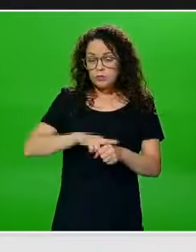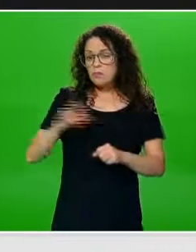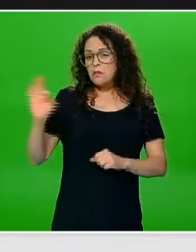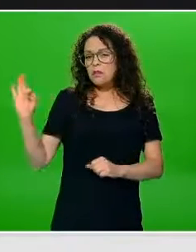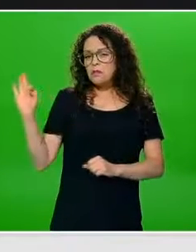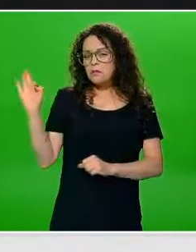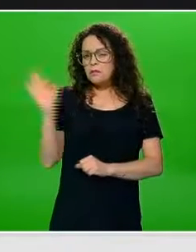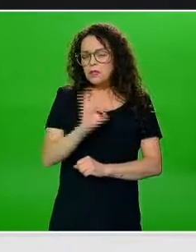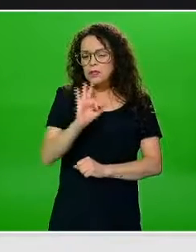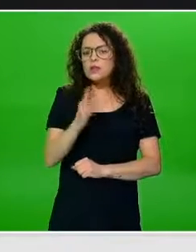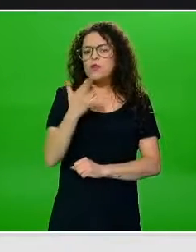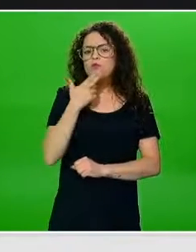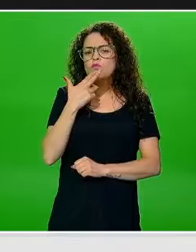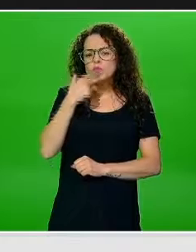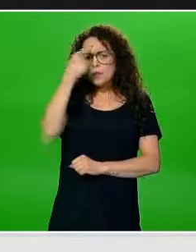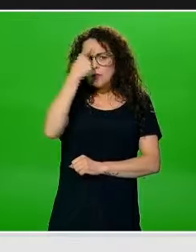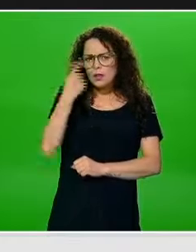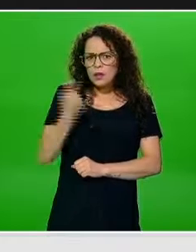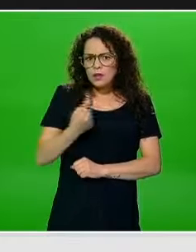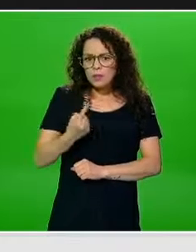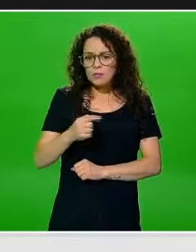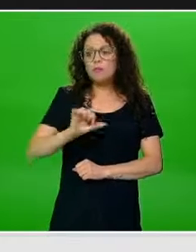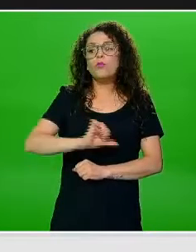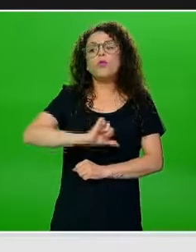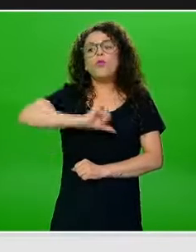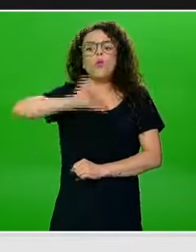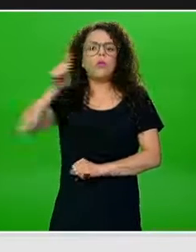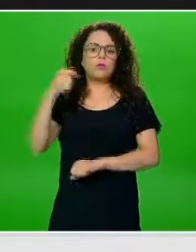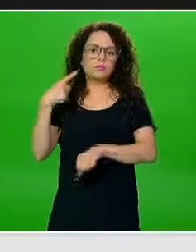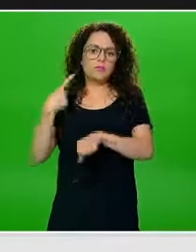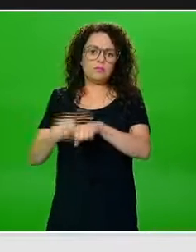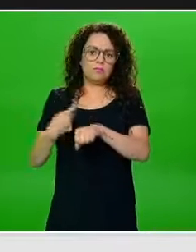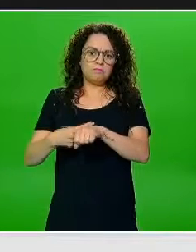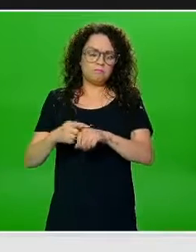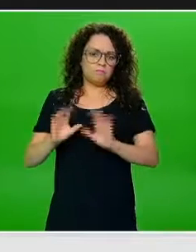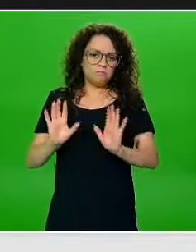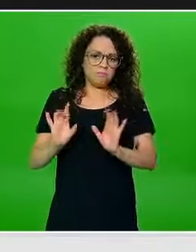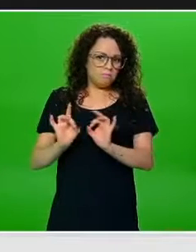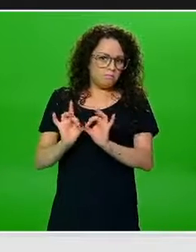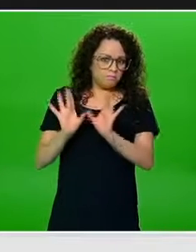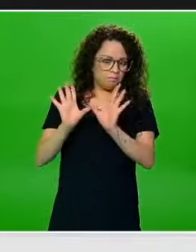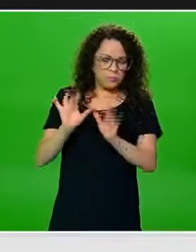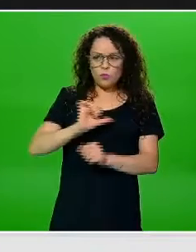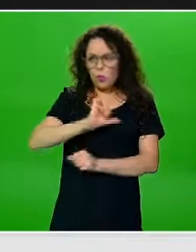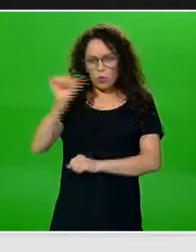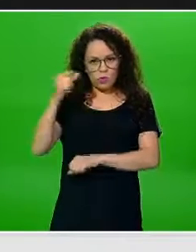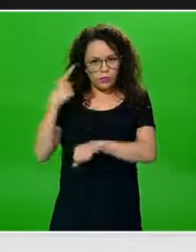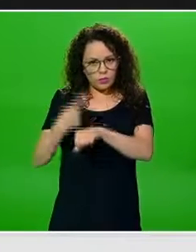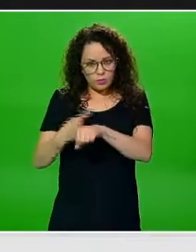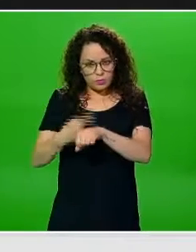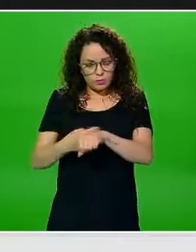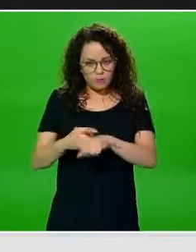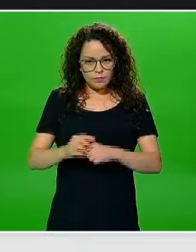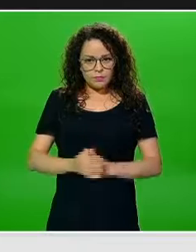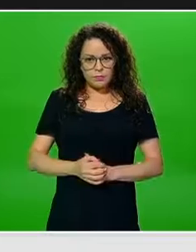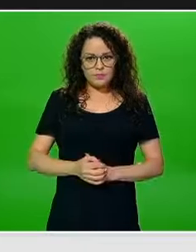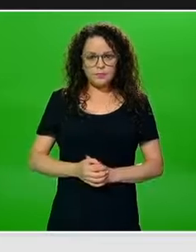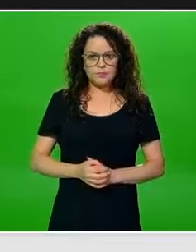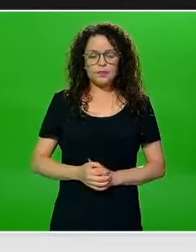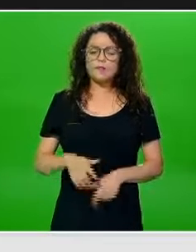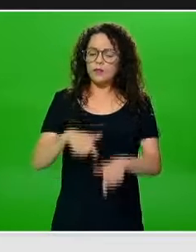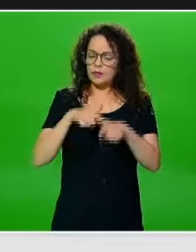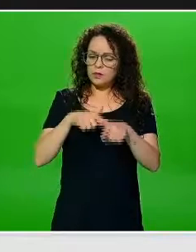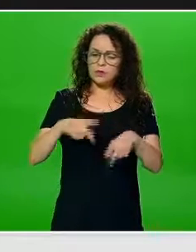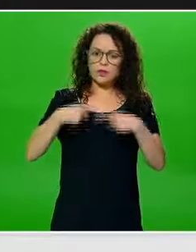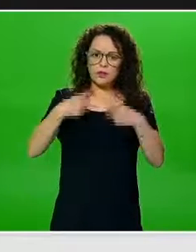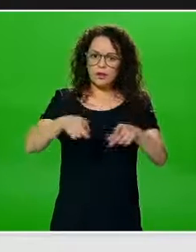ser utilizadas para otro tipo de patologías, para otro tipo de enfermedades, para continuar con atenciones